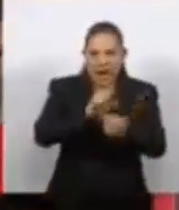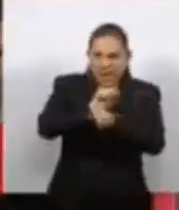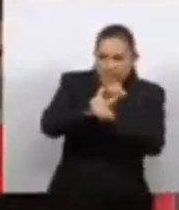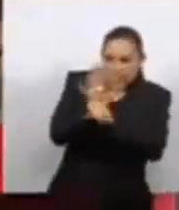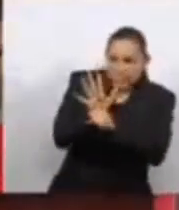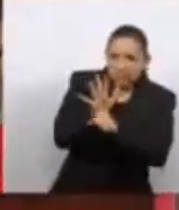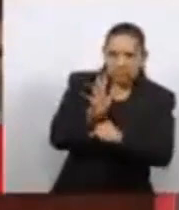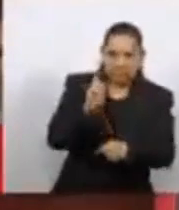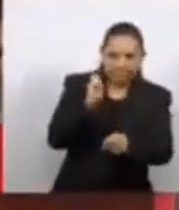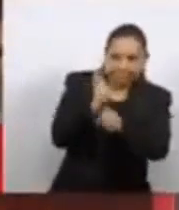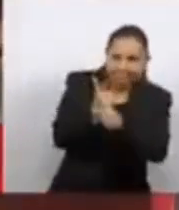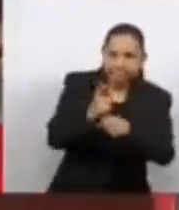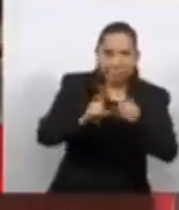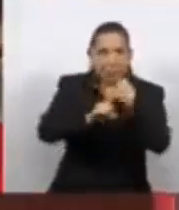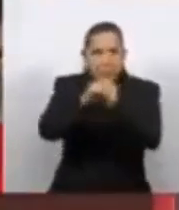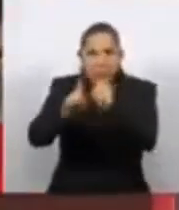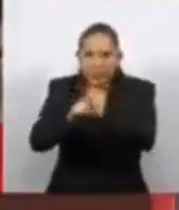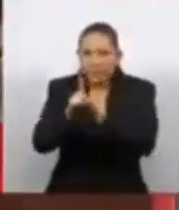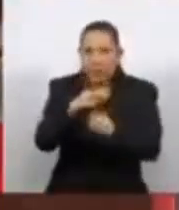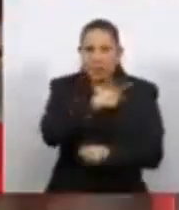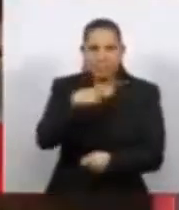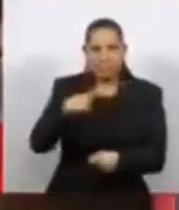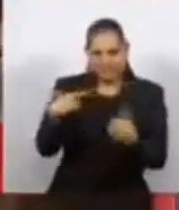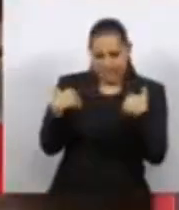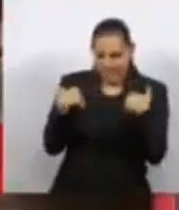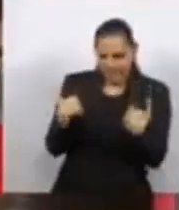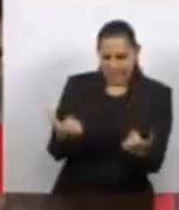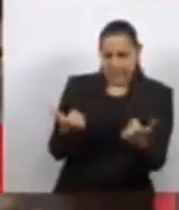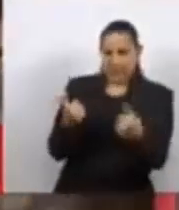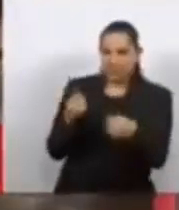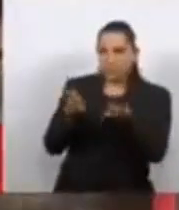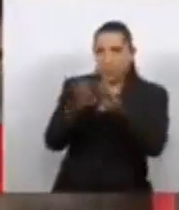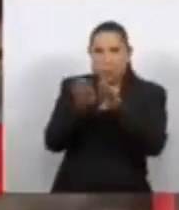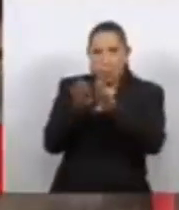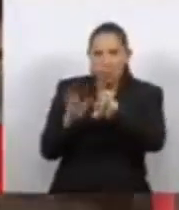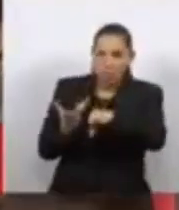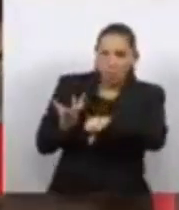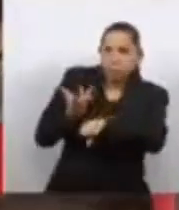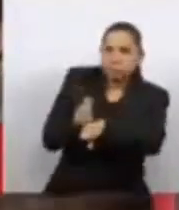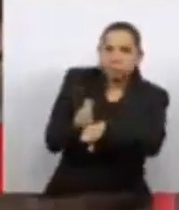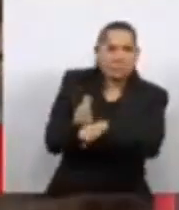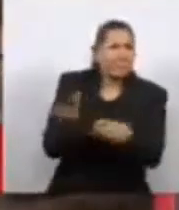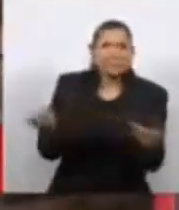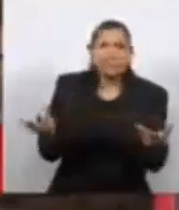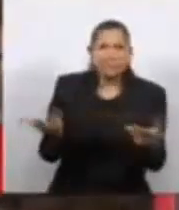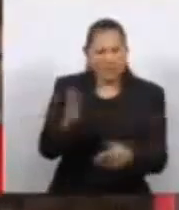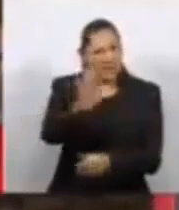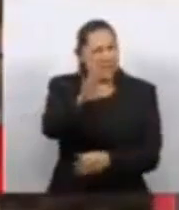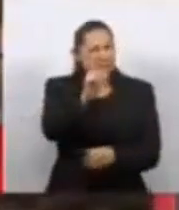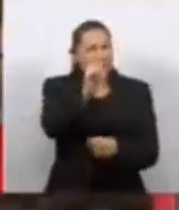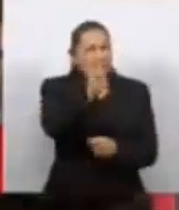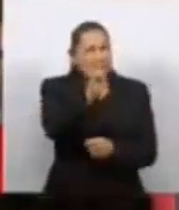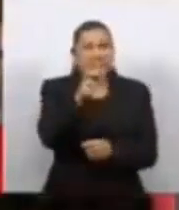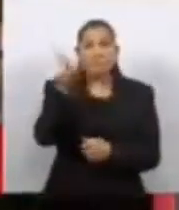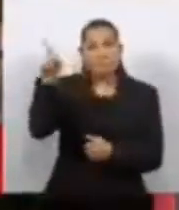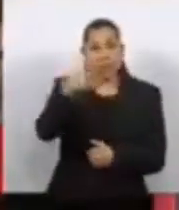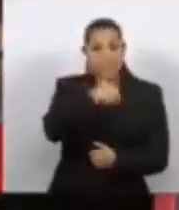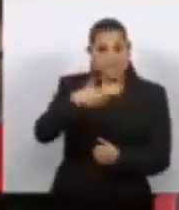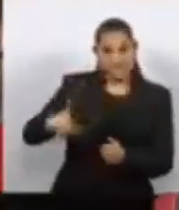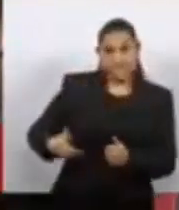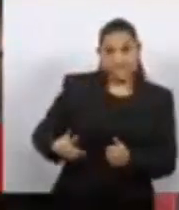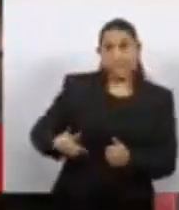entiendan. Déjenme decirlo en otros términos. El presidente de la República diagnosticó otro